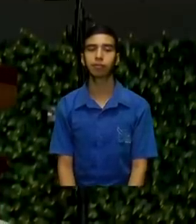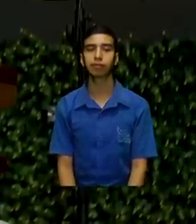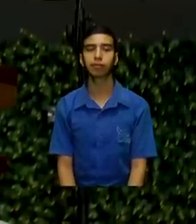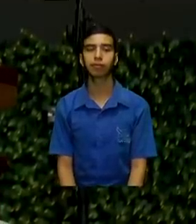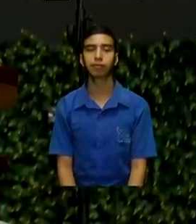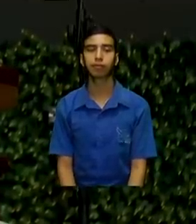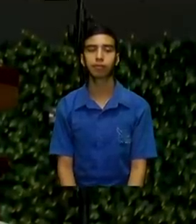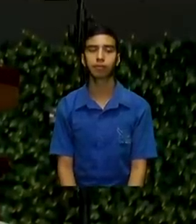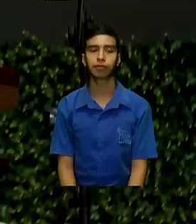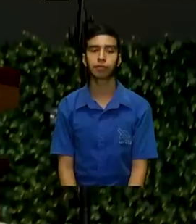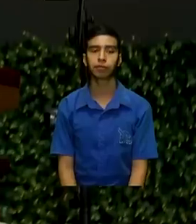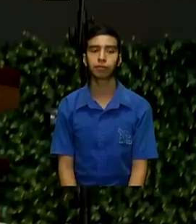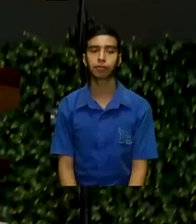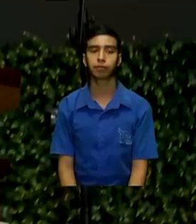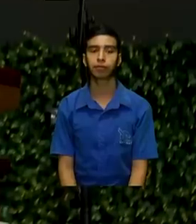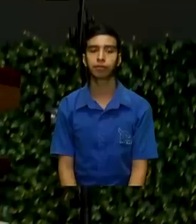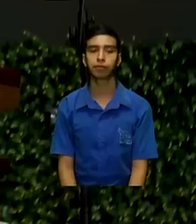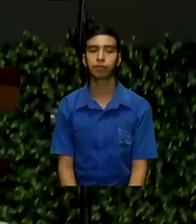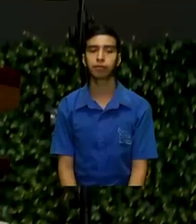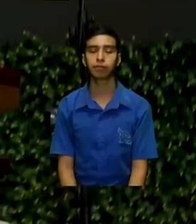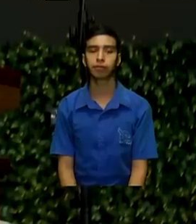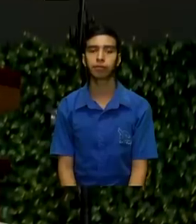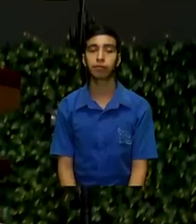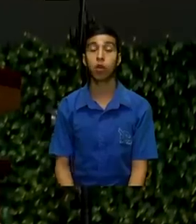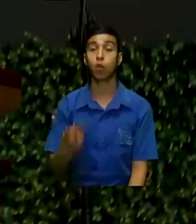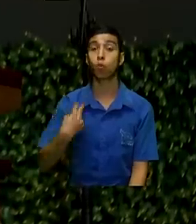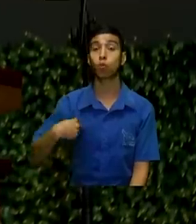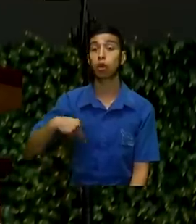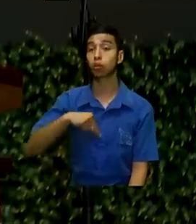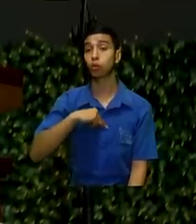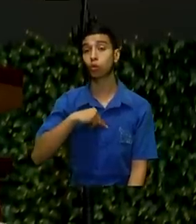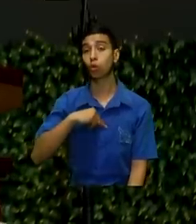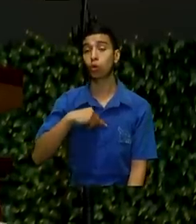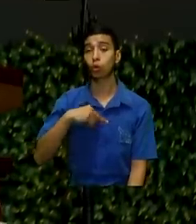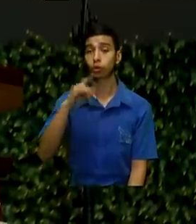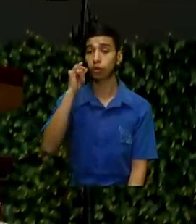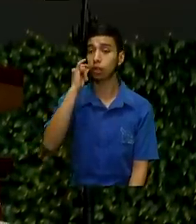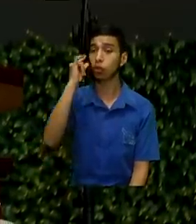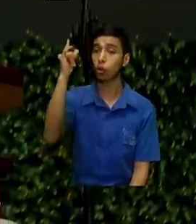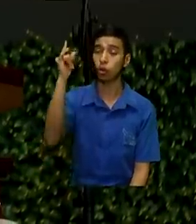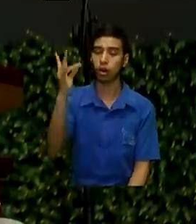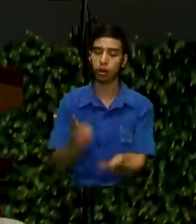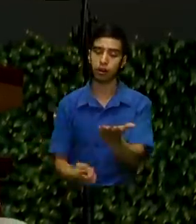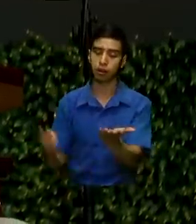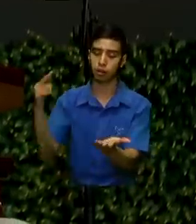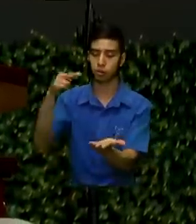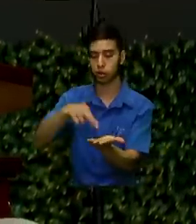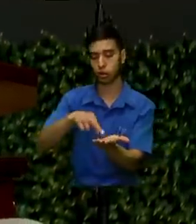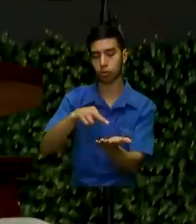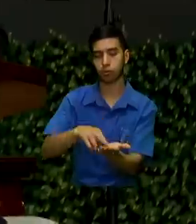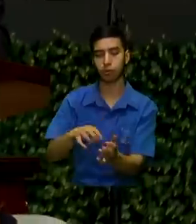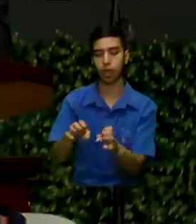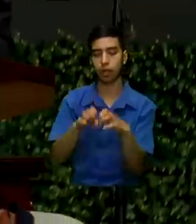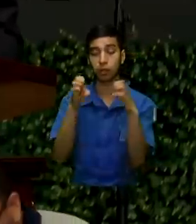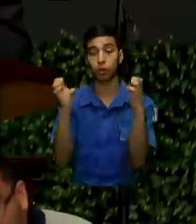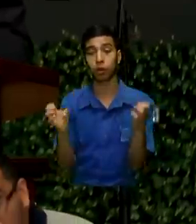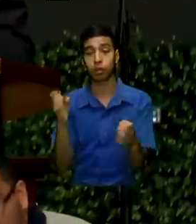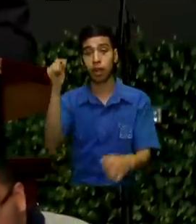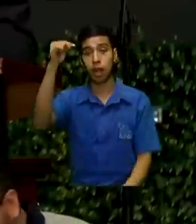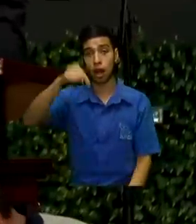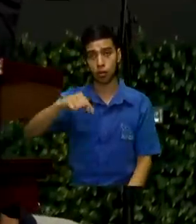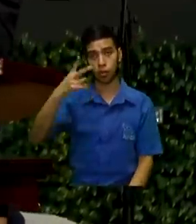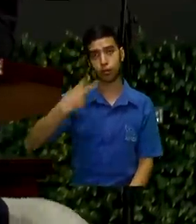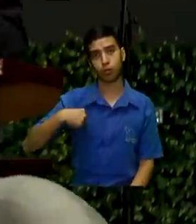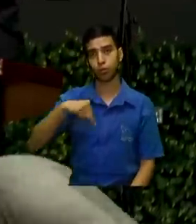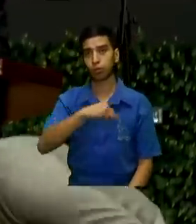Amén. Amén. Nuestro Señor resucitó y bueno. Entonces, ahora nosotros